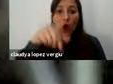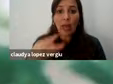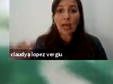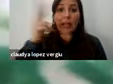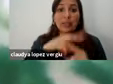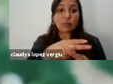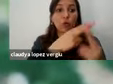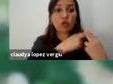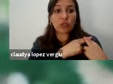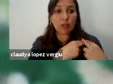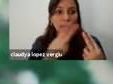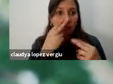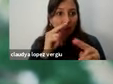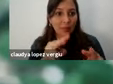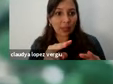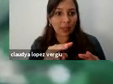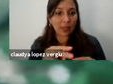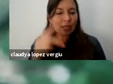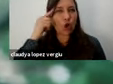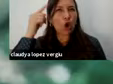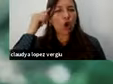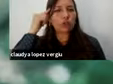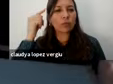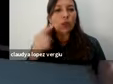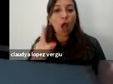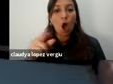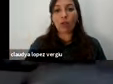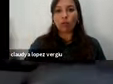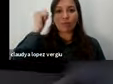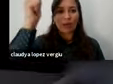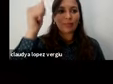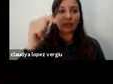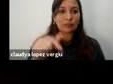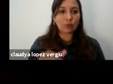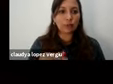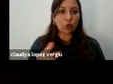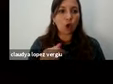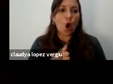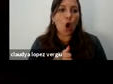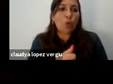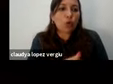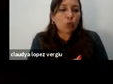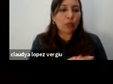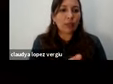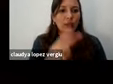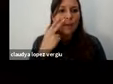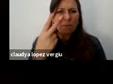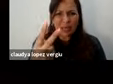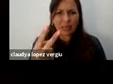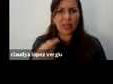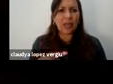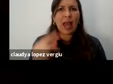de transmitir esta sabiduría ancestral. Es su turno de estar al mando. Este les va a brindar la oportunidad de mostrar al mundo